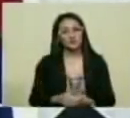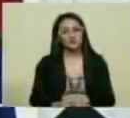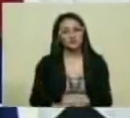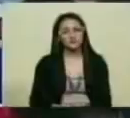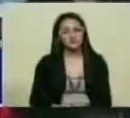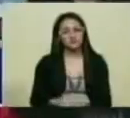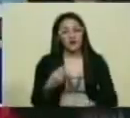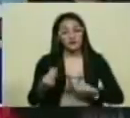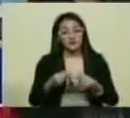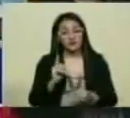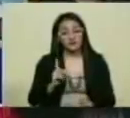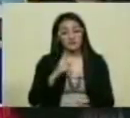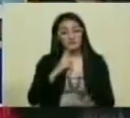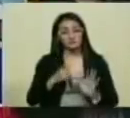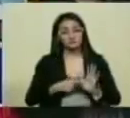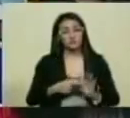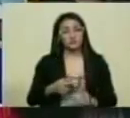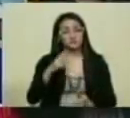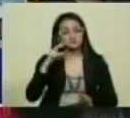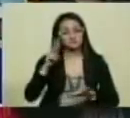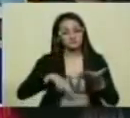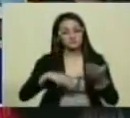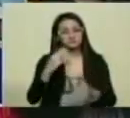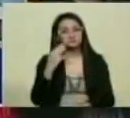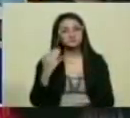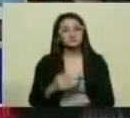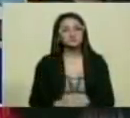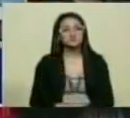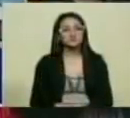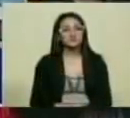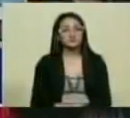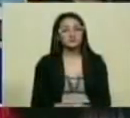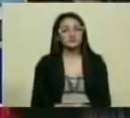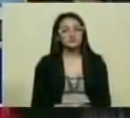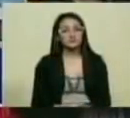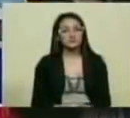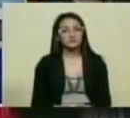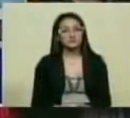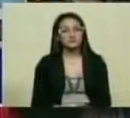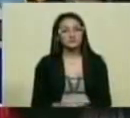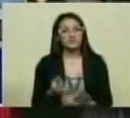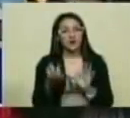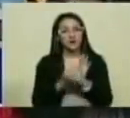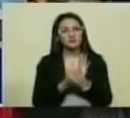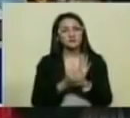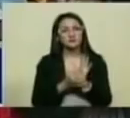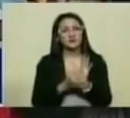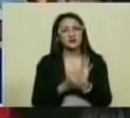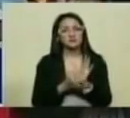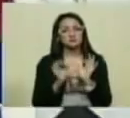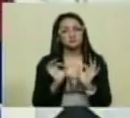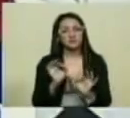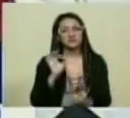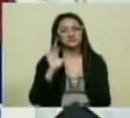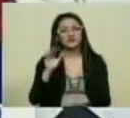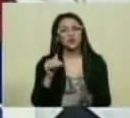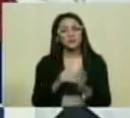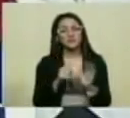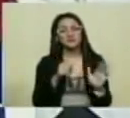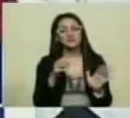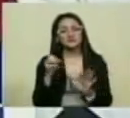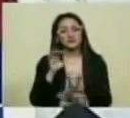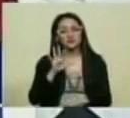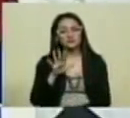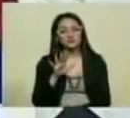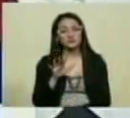hecho. Leo. Gaceta Oficial 5605, extraordinaria, de fecha 10 de